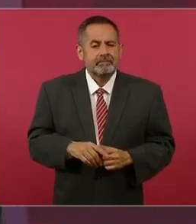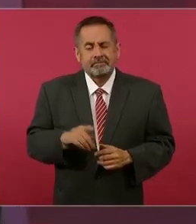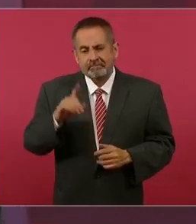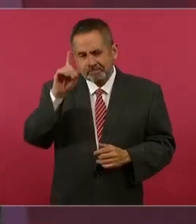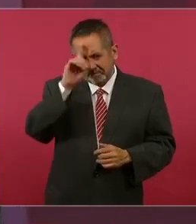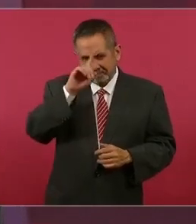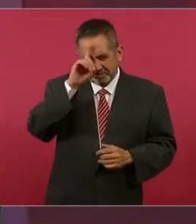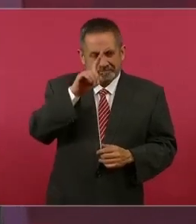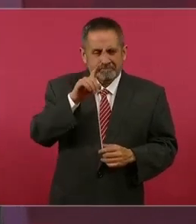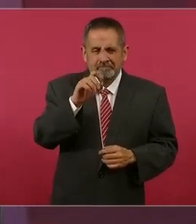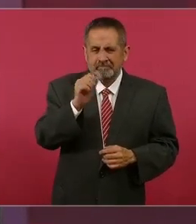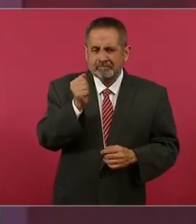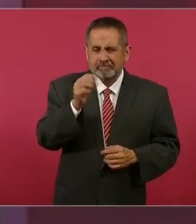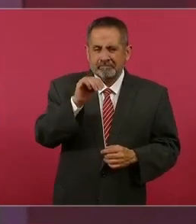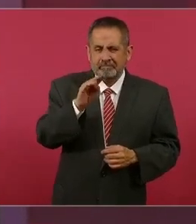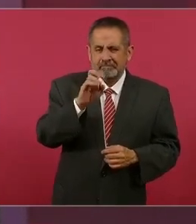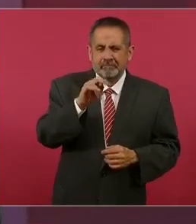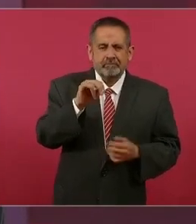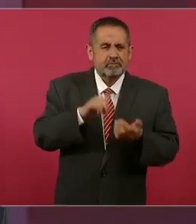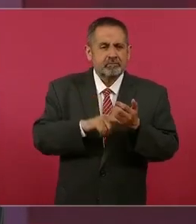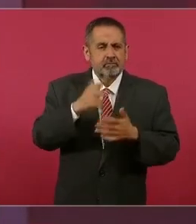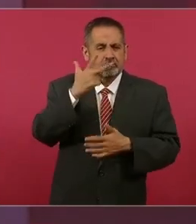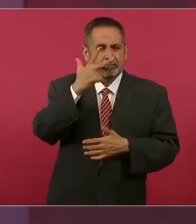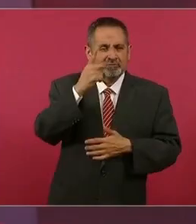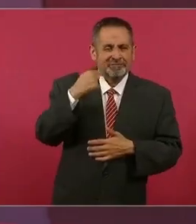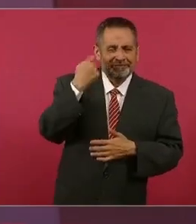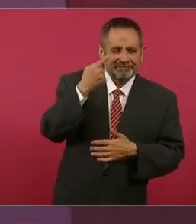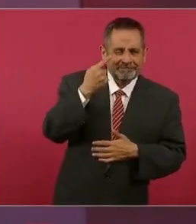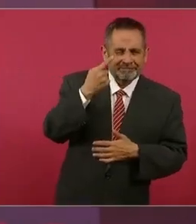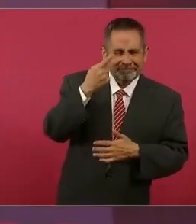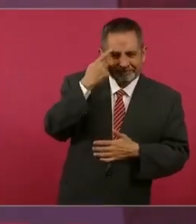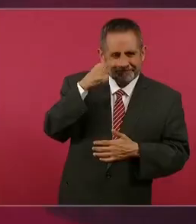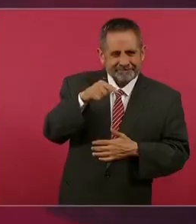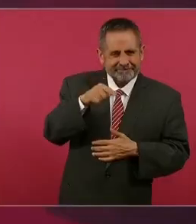recomendación de San Benito de 8 horas para